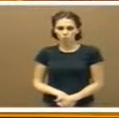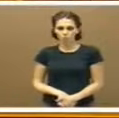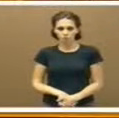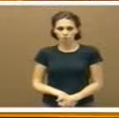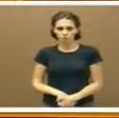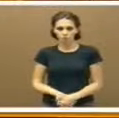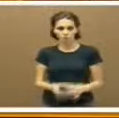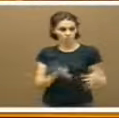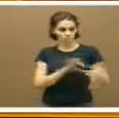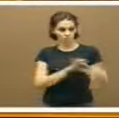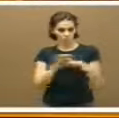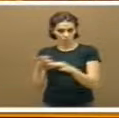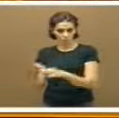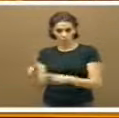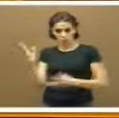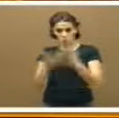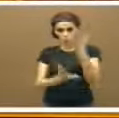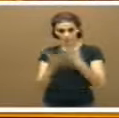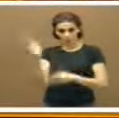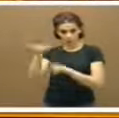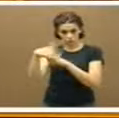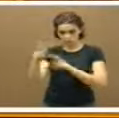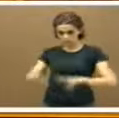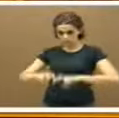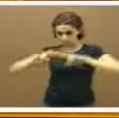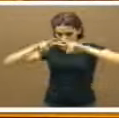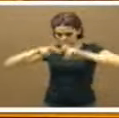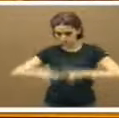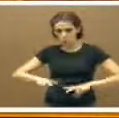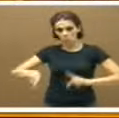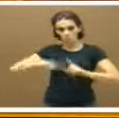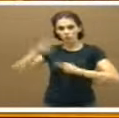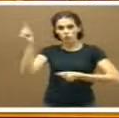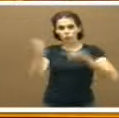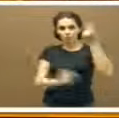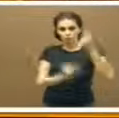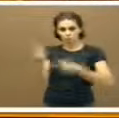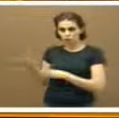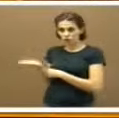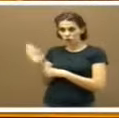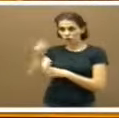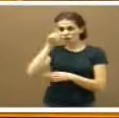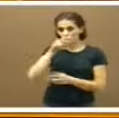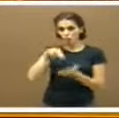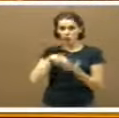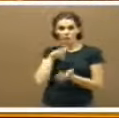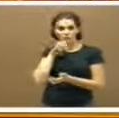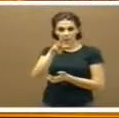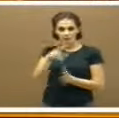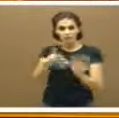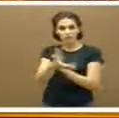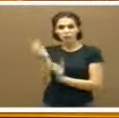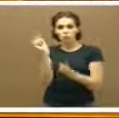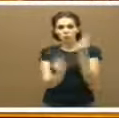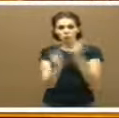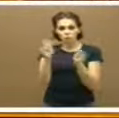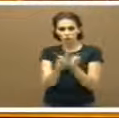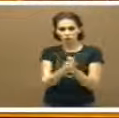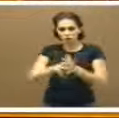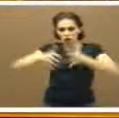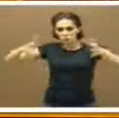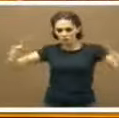Siguiendo con el estado de las cuentas, y en cuanto a los presupuestos presentados para 2013, son los únicos presupuestos expansivos de los